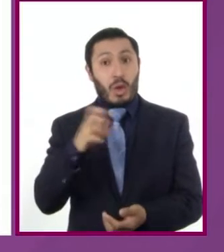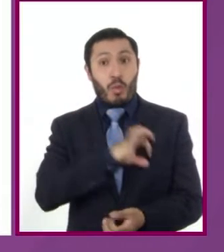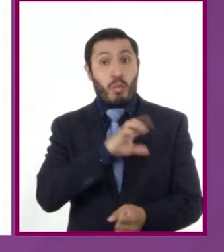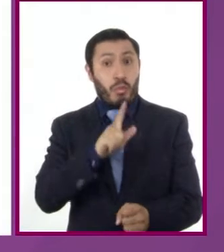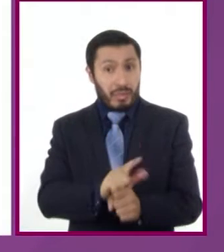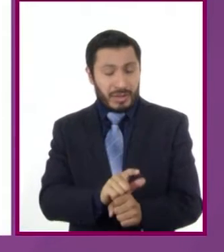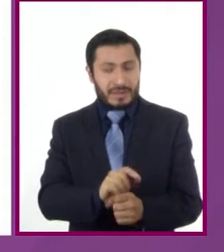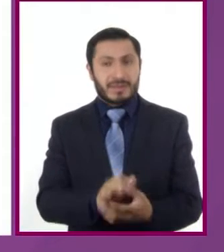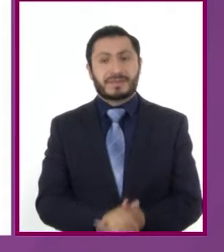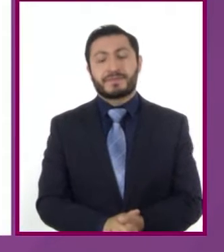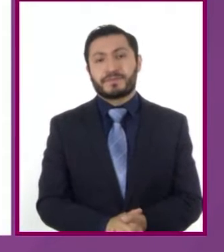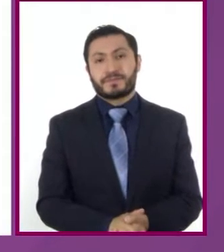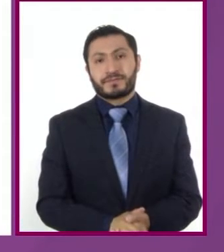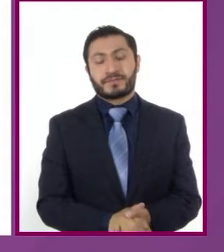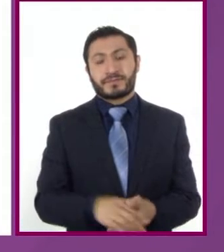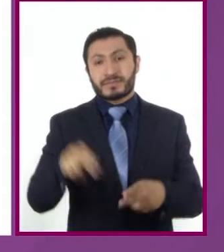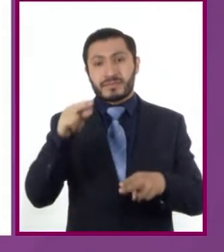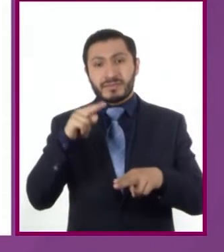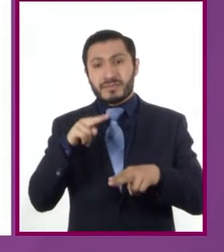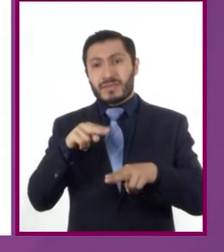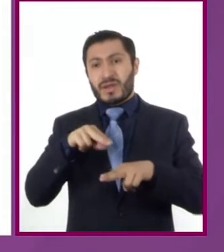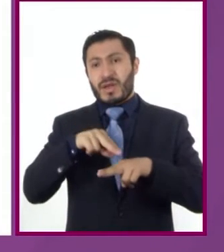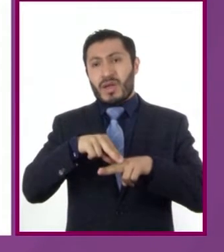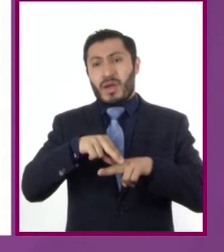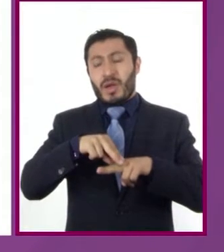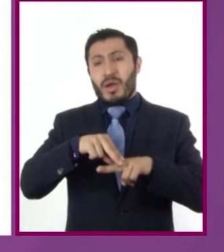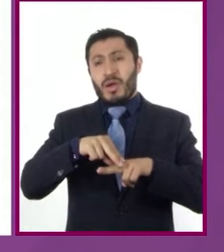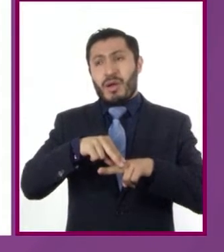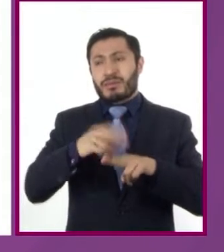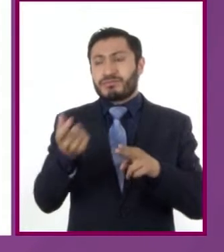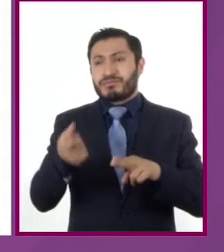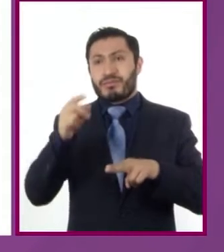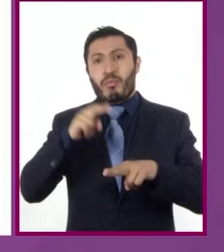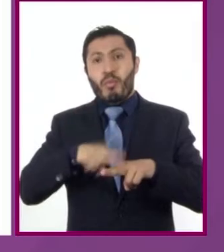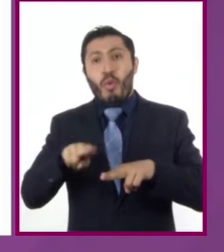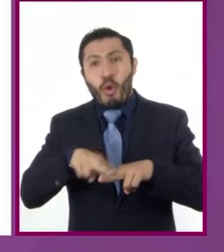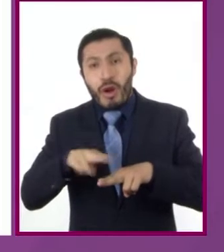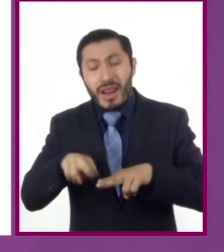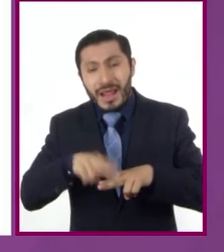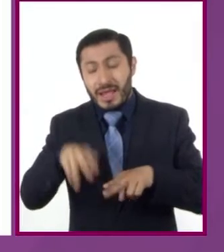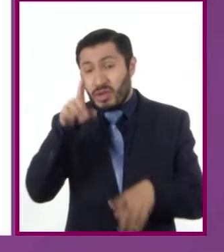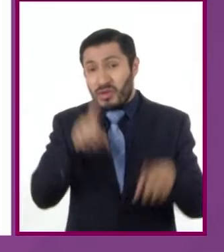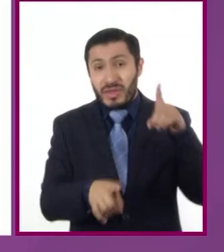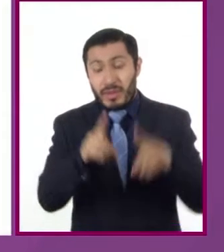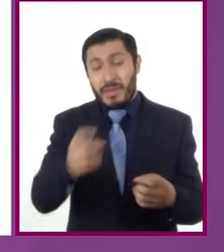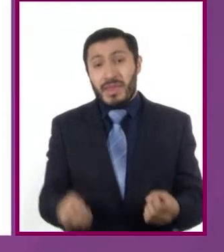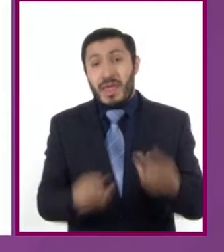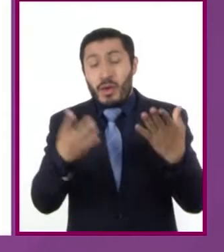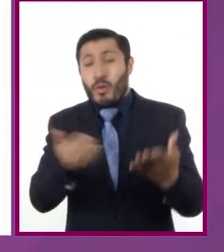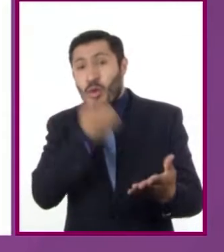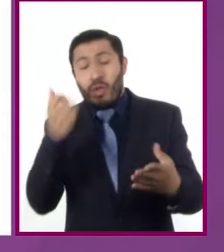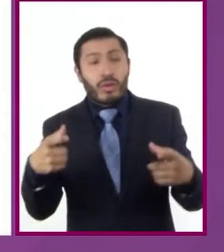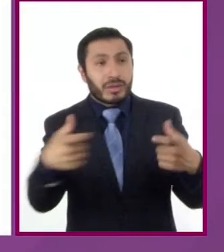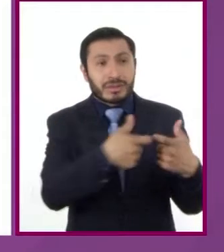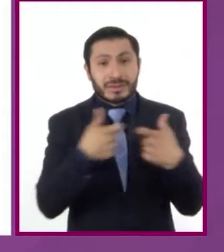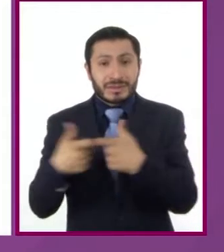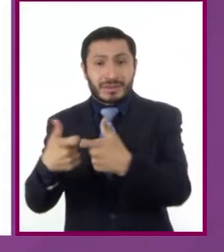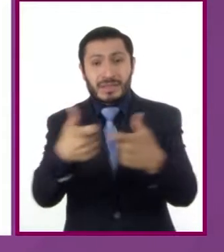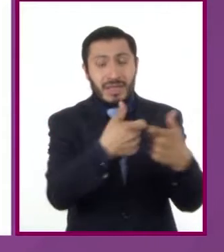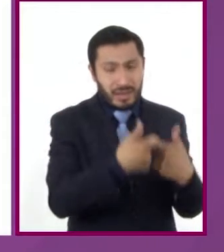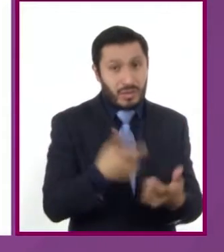estudiantes. El costo del boleto por persona depende de los alumnos y alumnas que cooperen para la